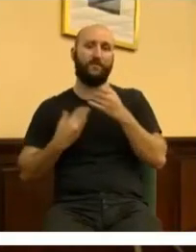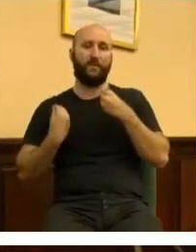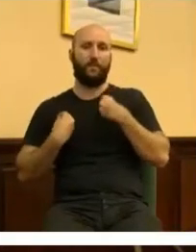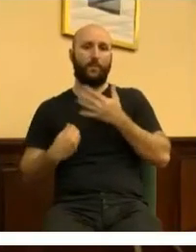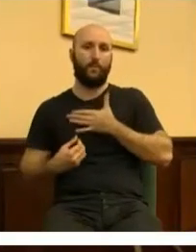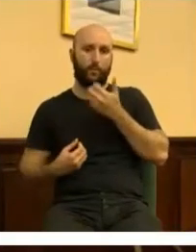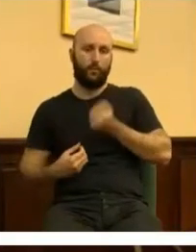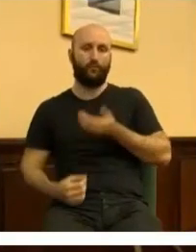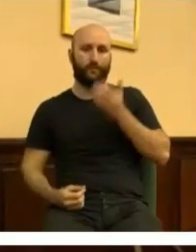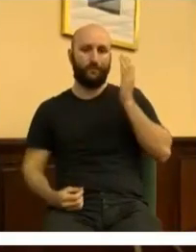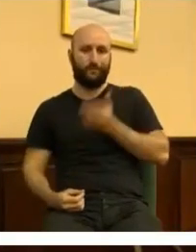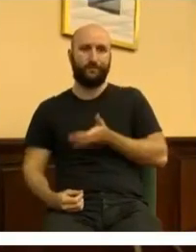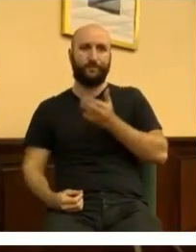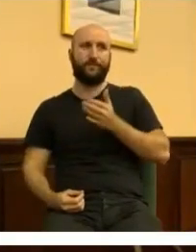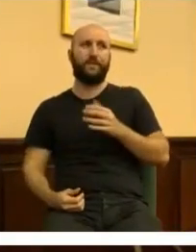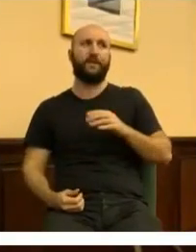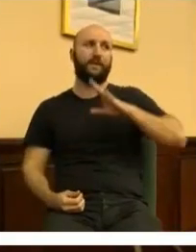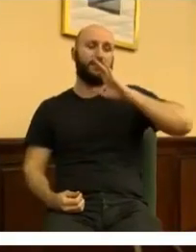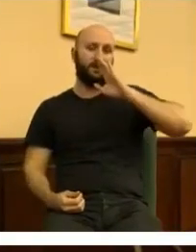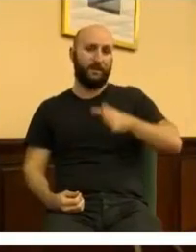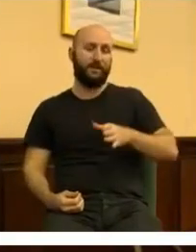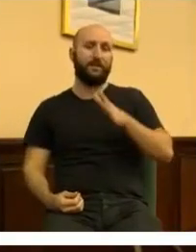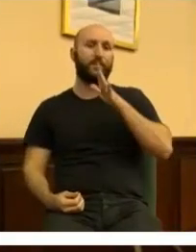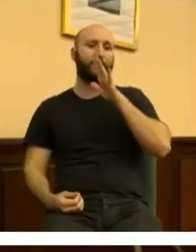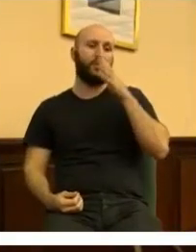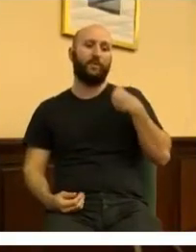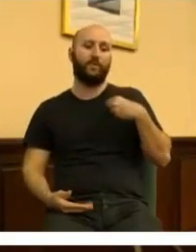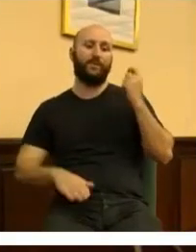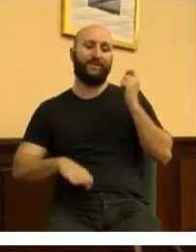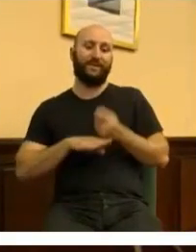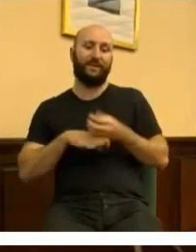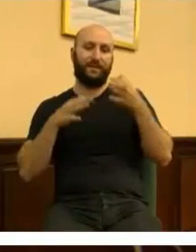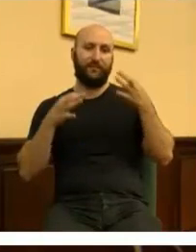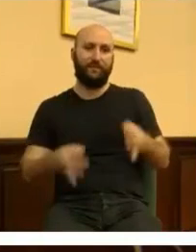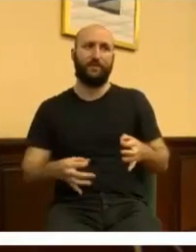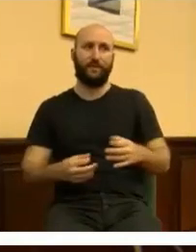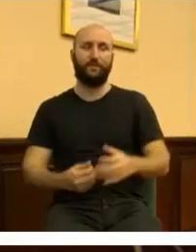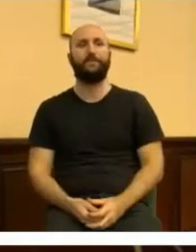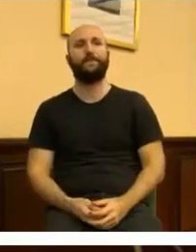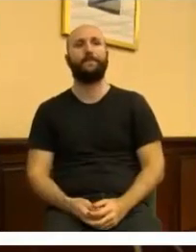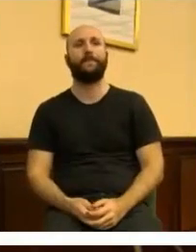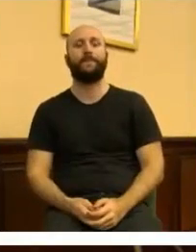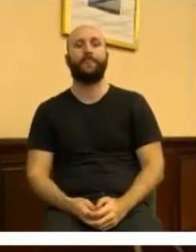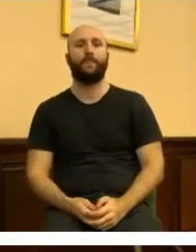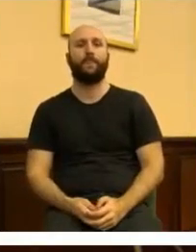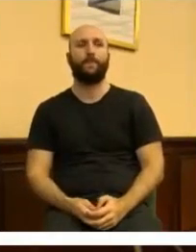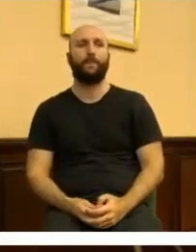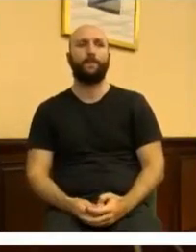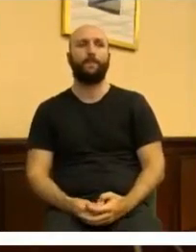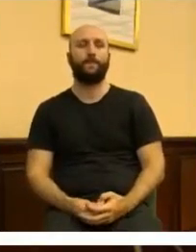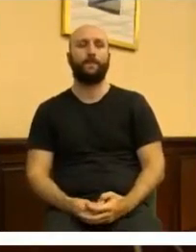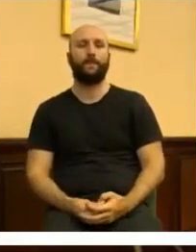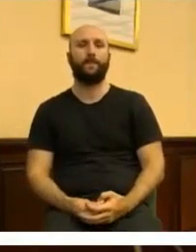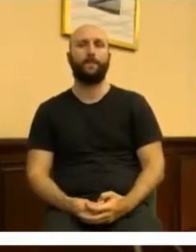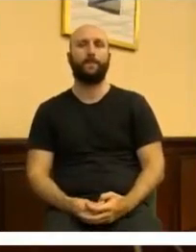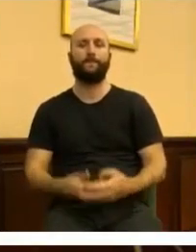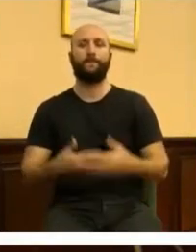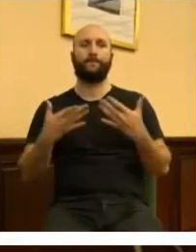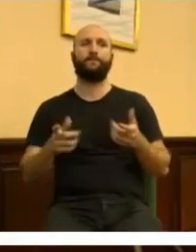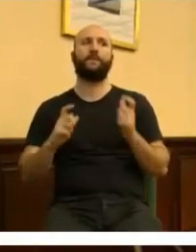mostoleñas afectadas de forma directa por esta sentencia firme y, por tanto, poner a su disposición los